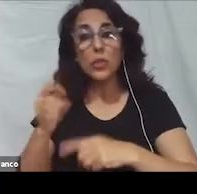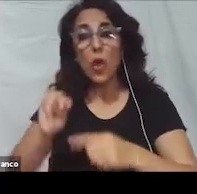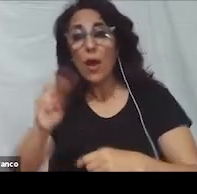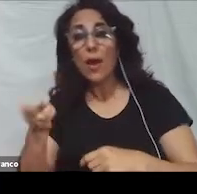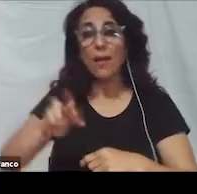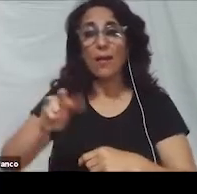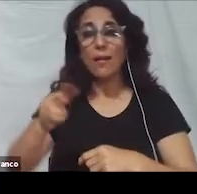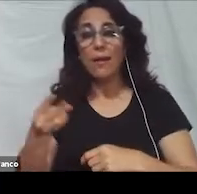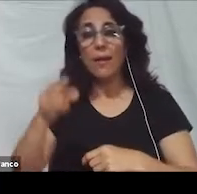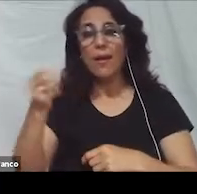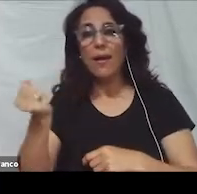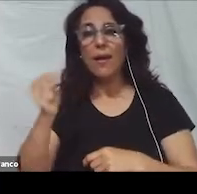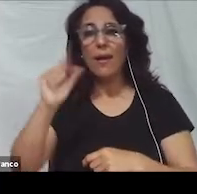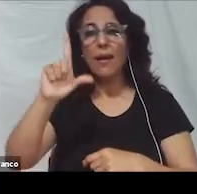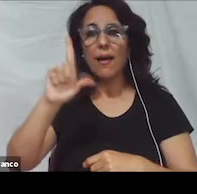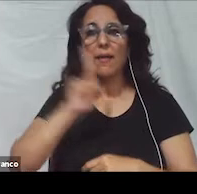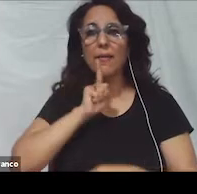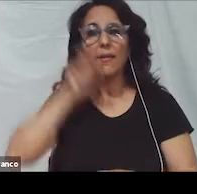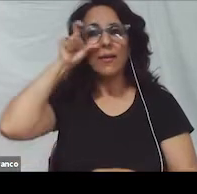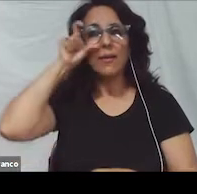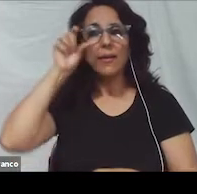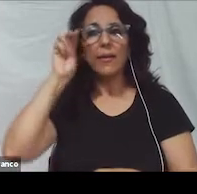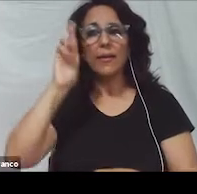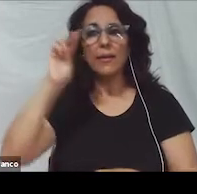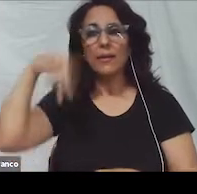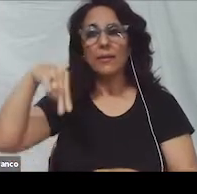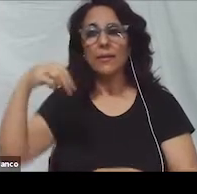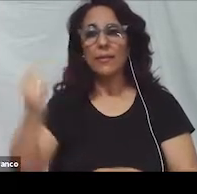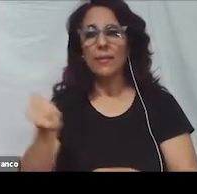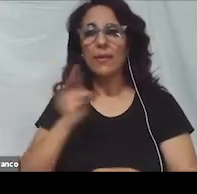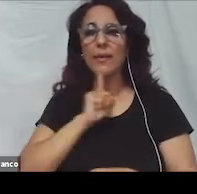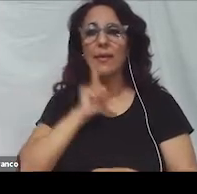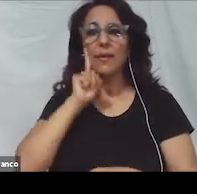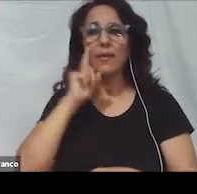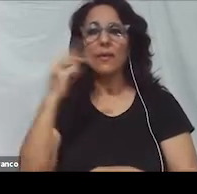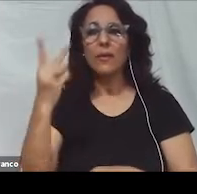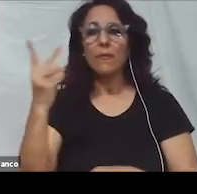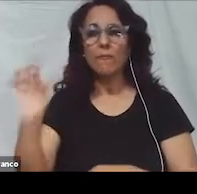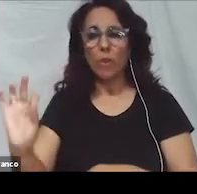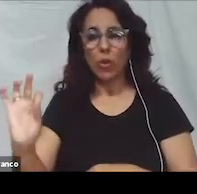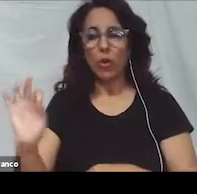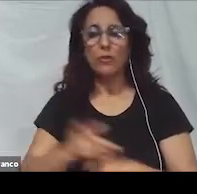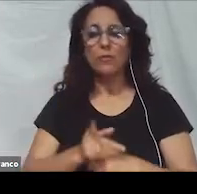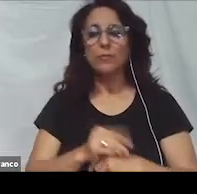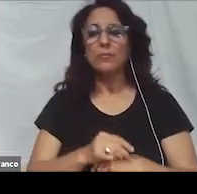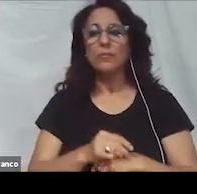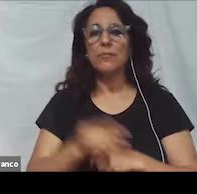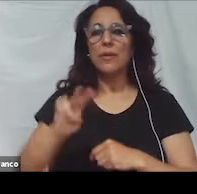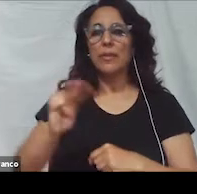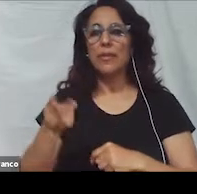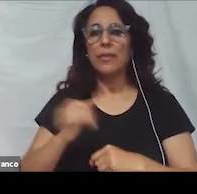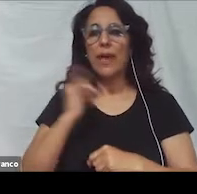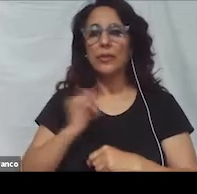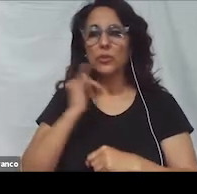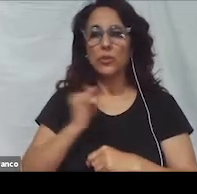debemos incluir descripciones cuando tengamos contenidos visuales, ¿sí? A esto se le llama el famoso texto